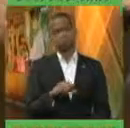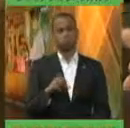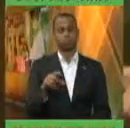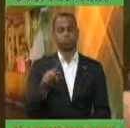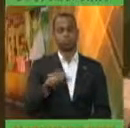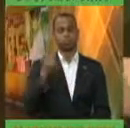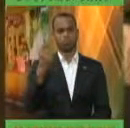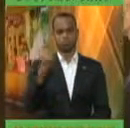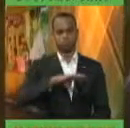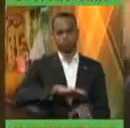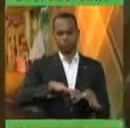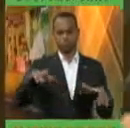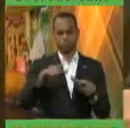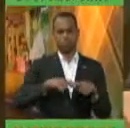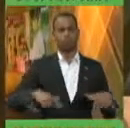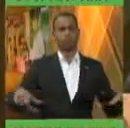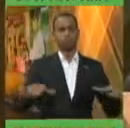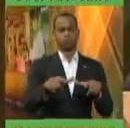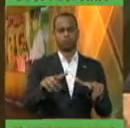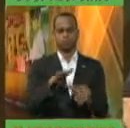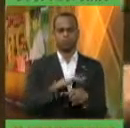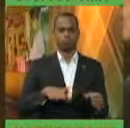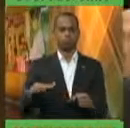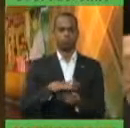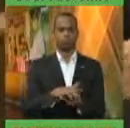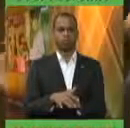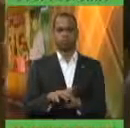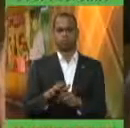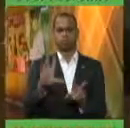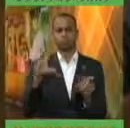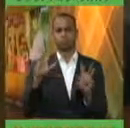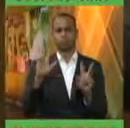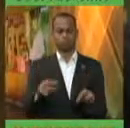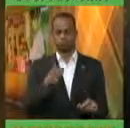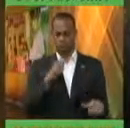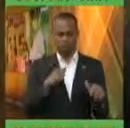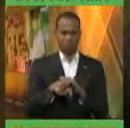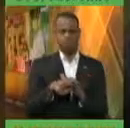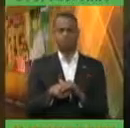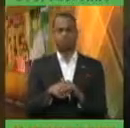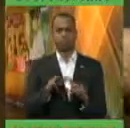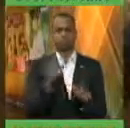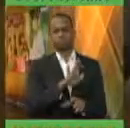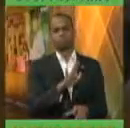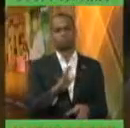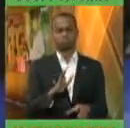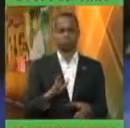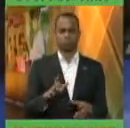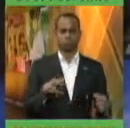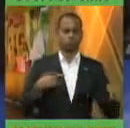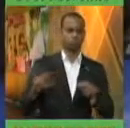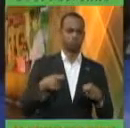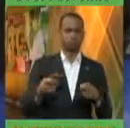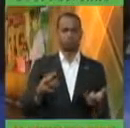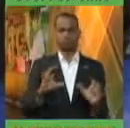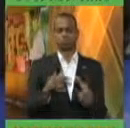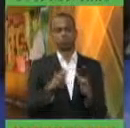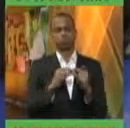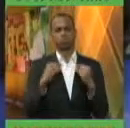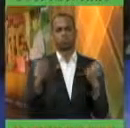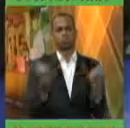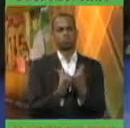privatizó ese pedazo de la calle privatizado privatizado por quién o privatizado por un grupo